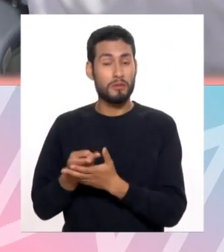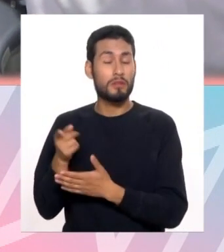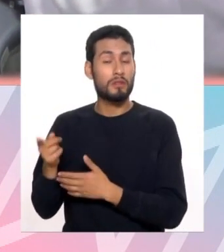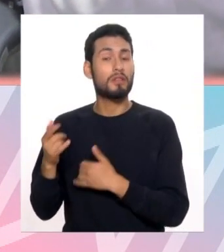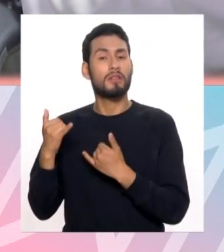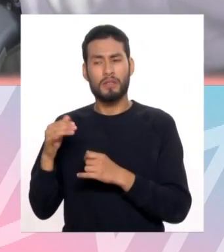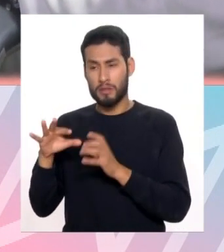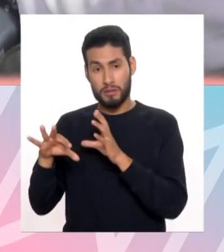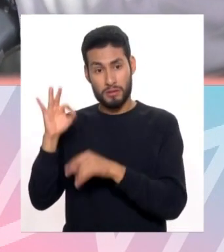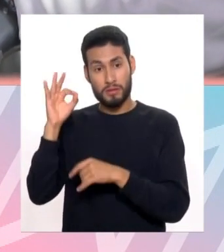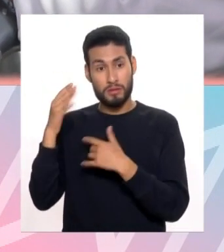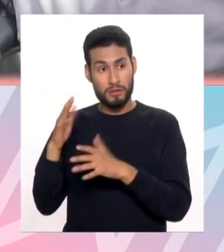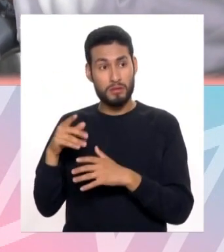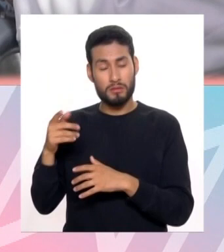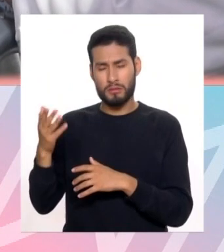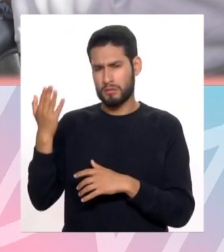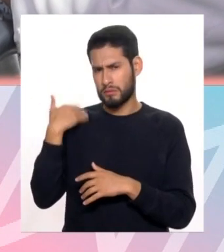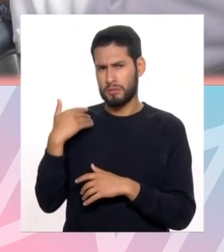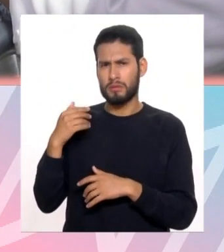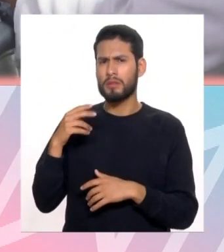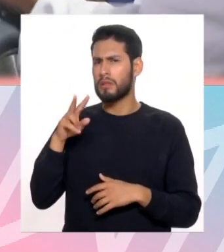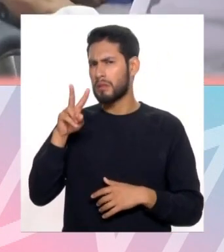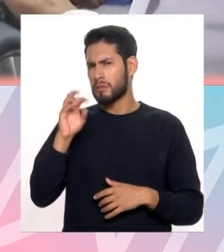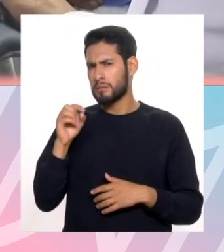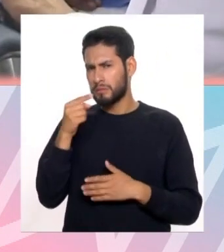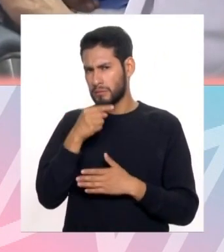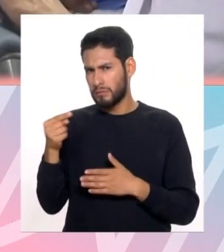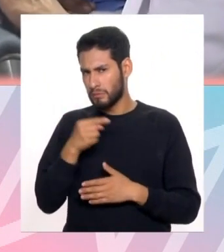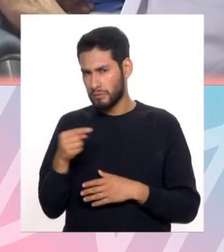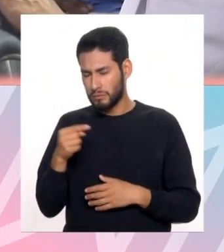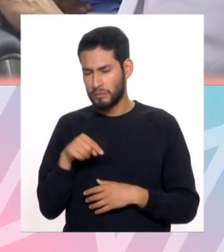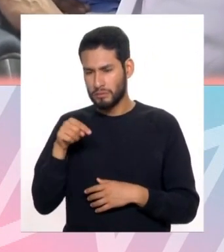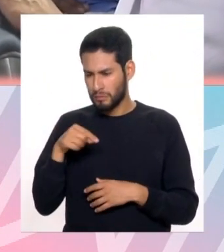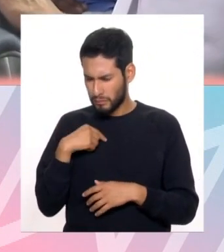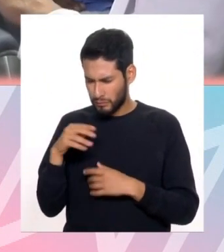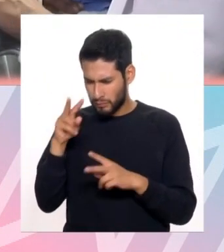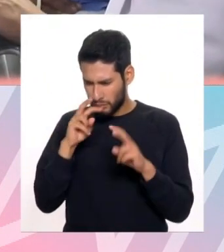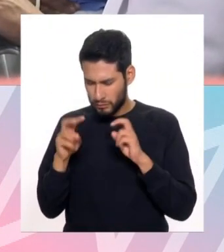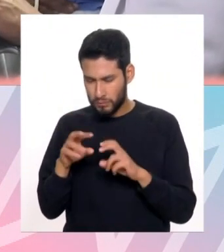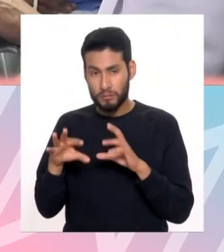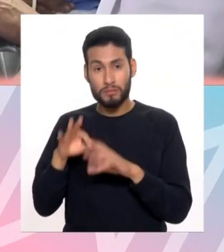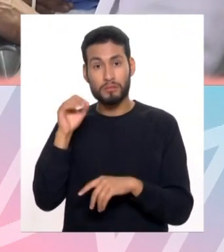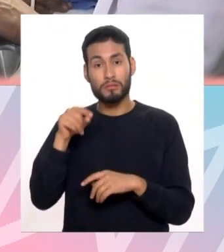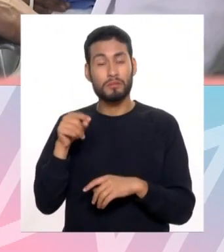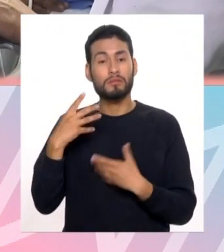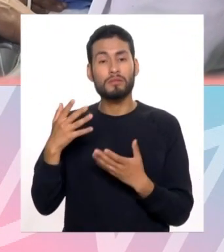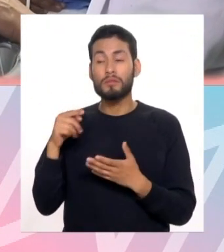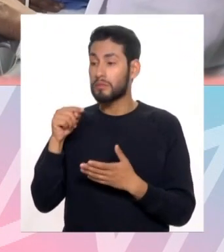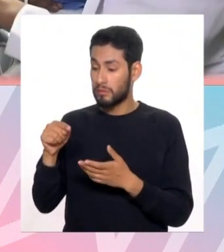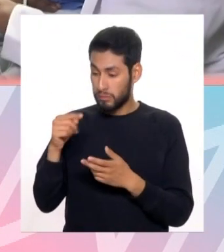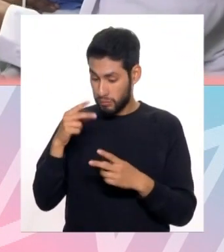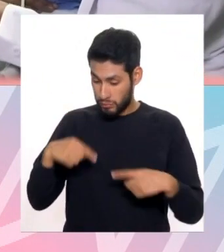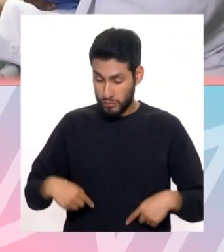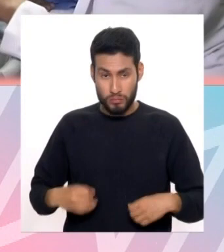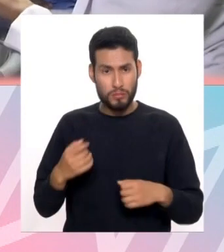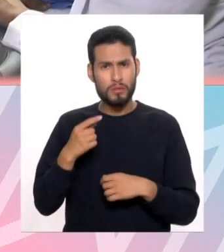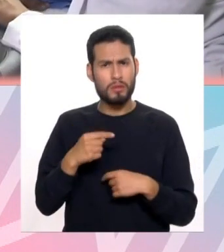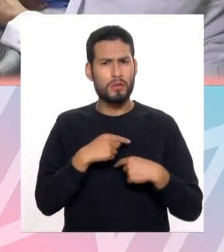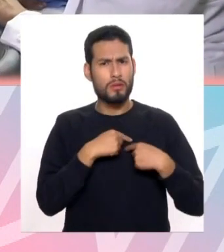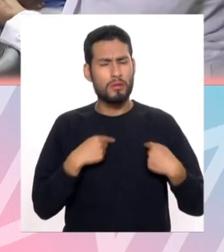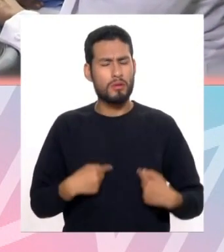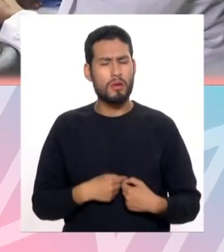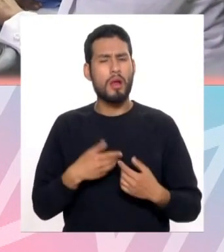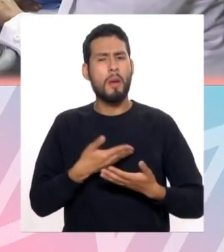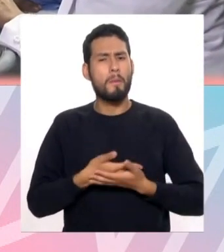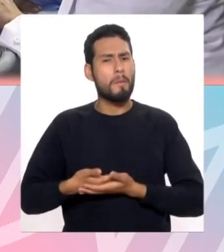un diagnóstico más o menos a las 20 semanitas en el que se ve a través del ultrasonido una cardiopatía.